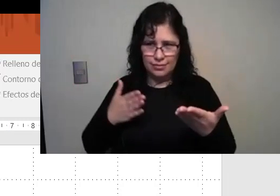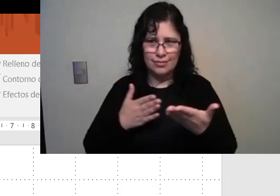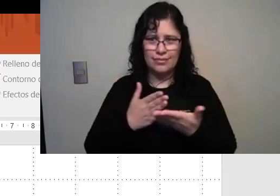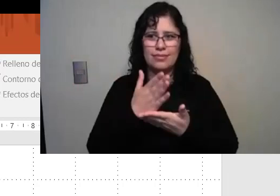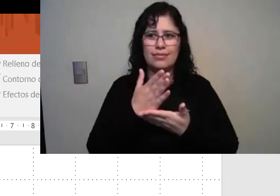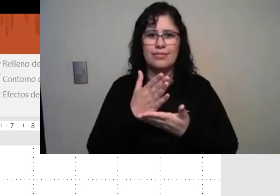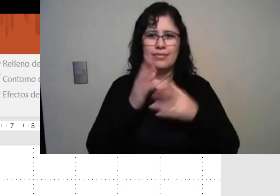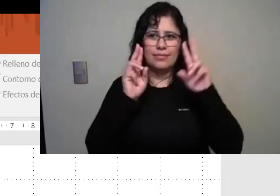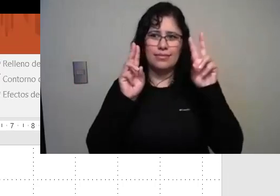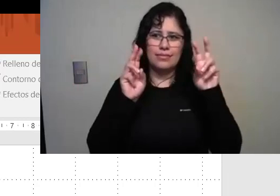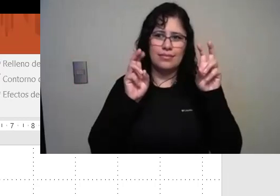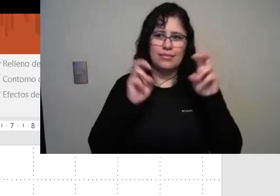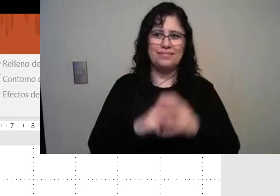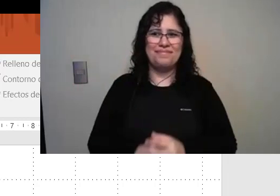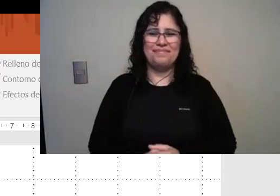que es el estudio del sistema